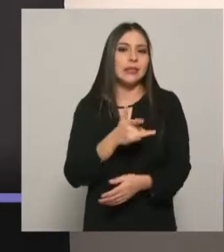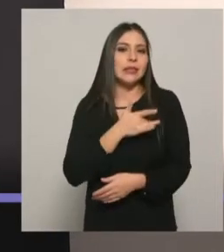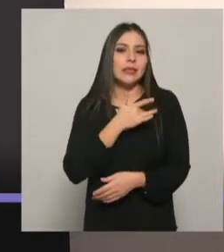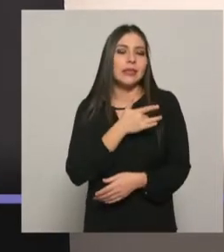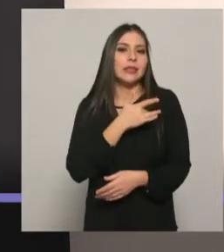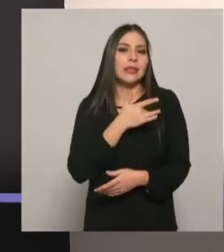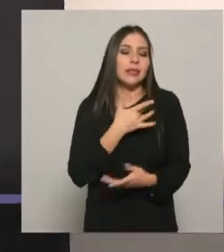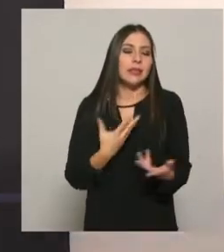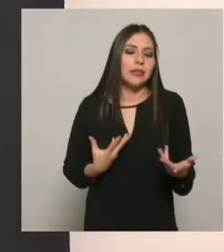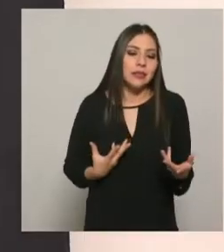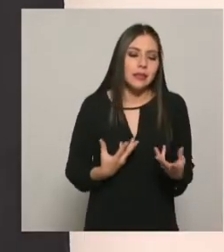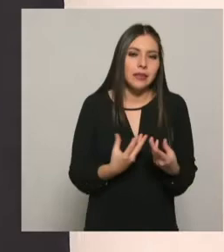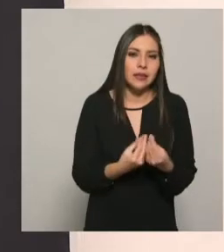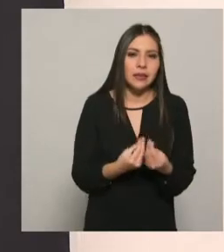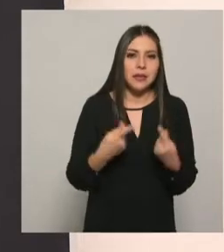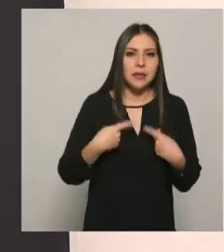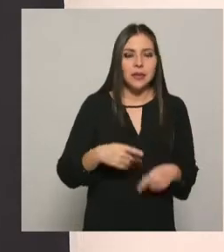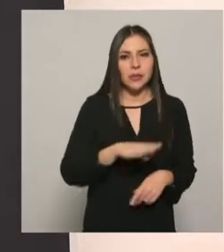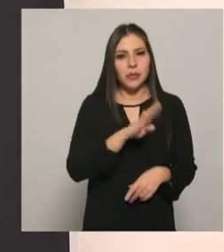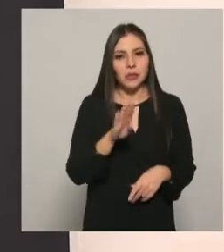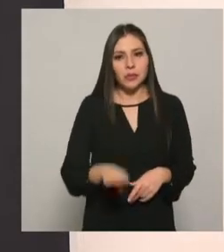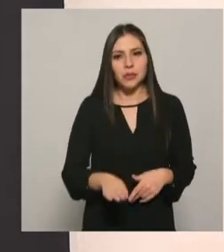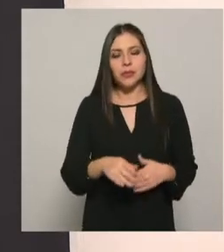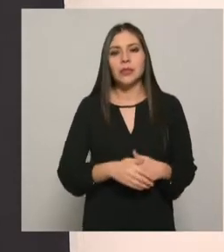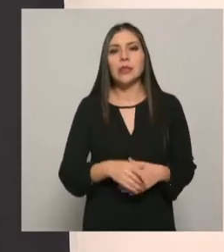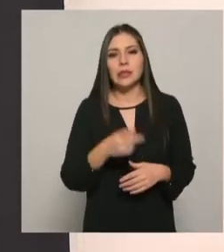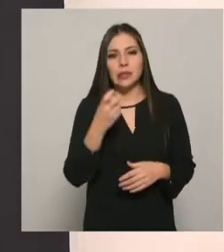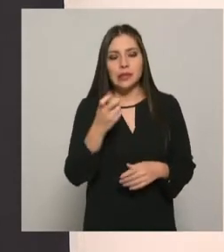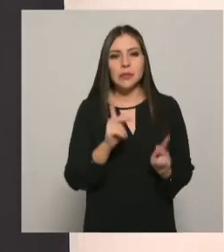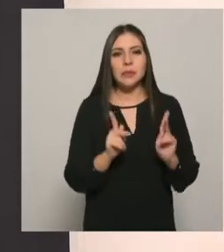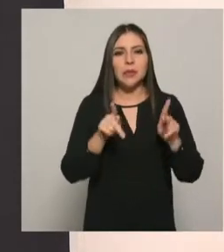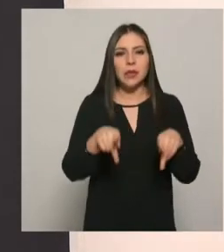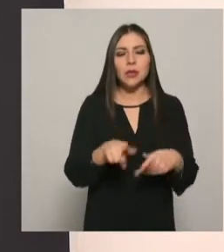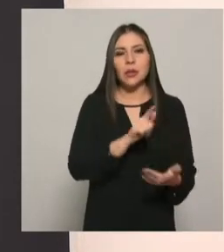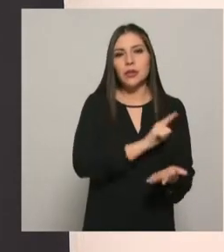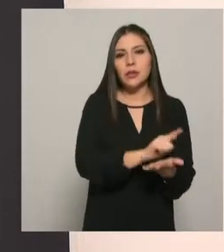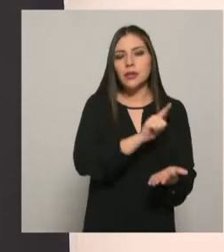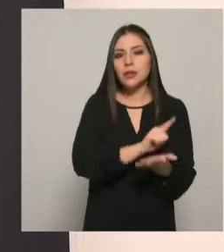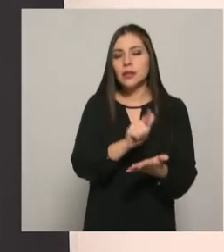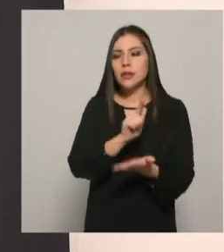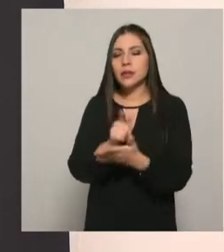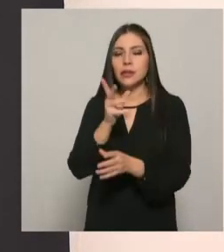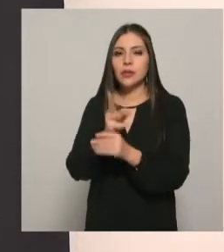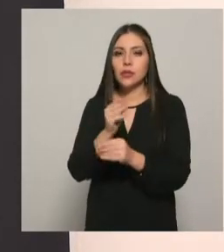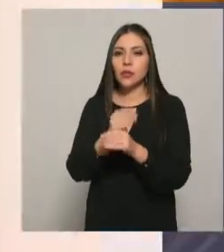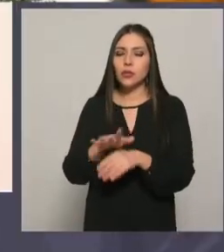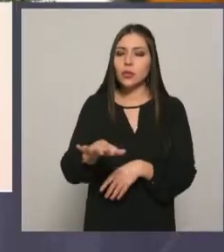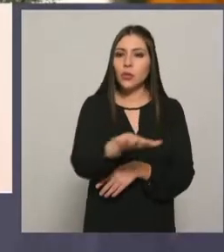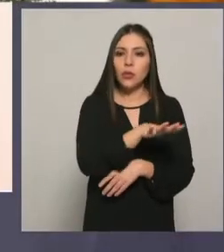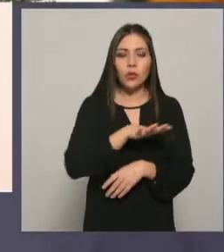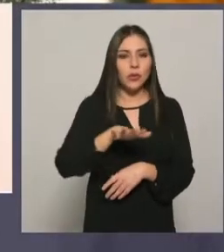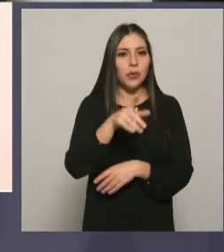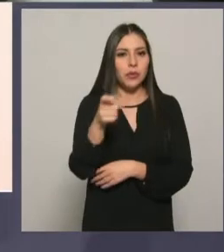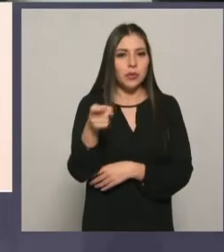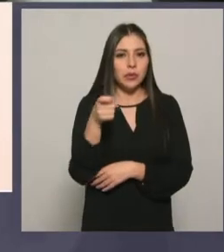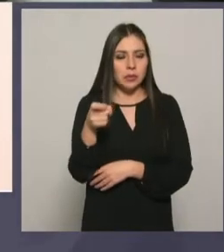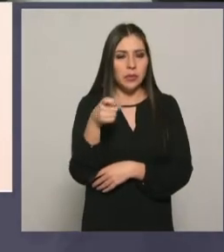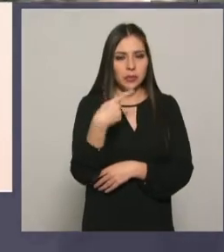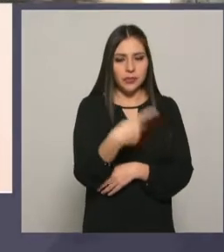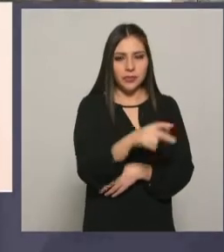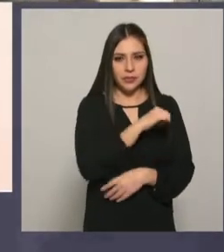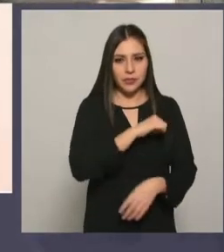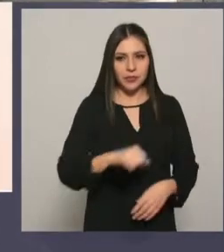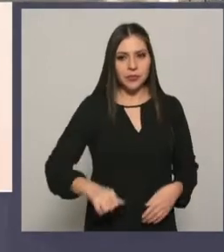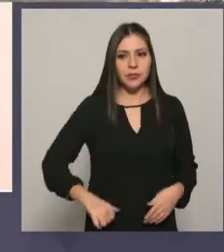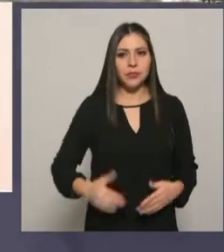estamos con ellos. Entonces se tuvo toda esta limpieza y mantenimiento en toda la alcaldía. De ahí pues no hay pueblo